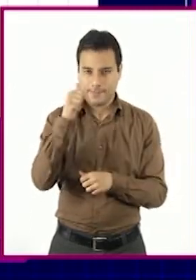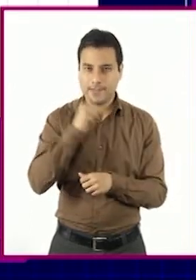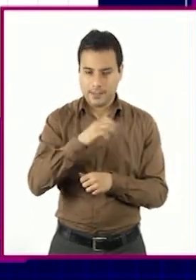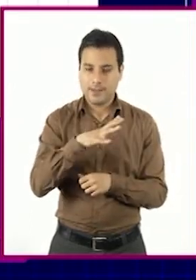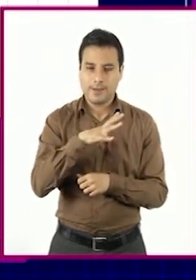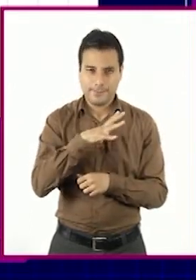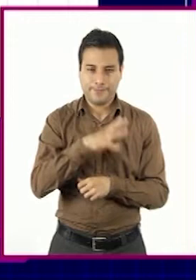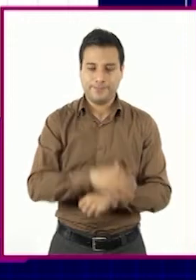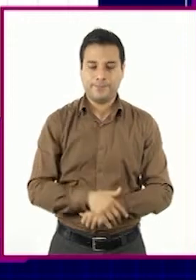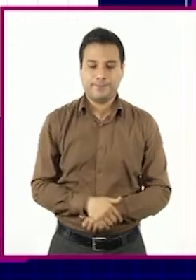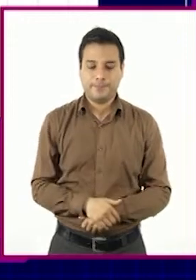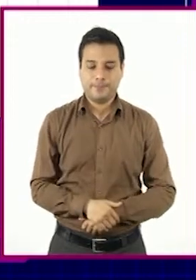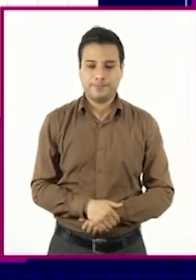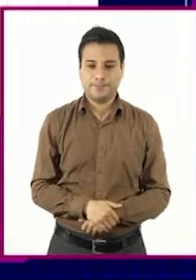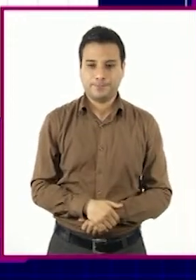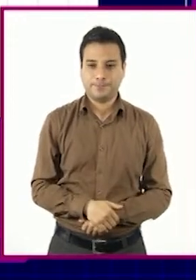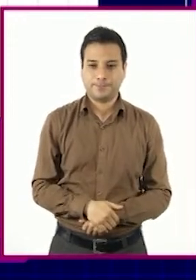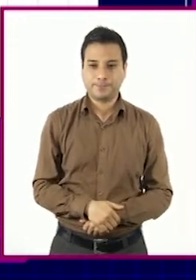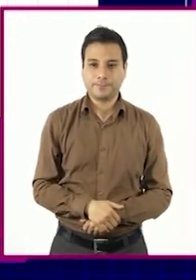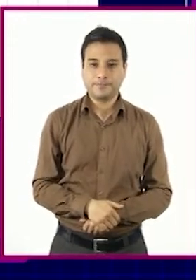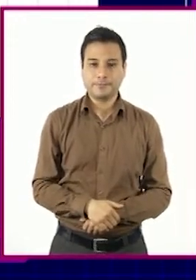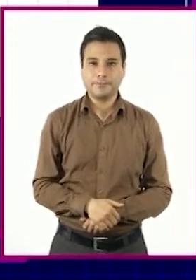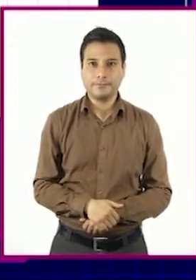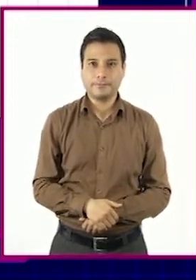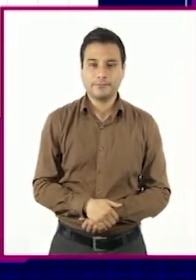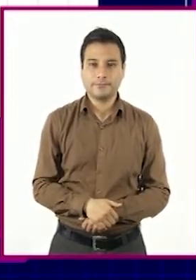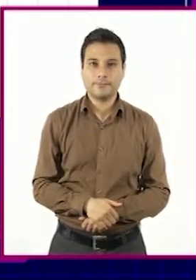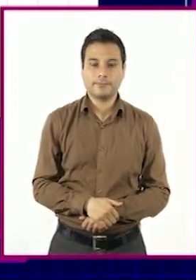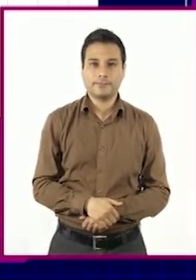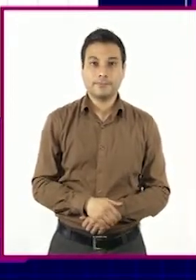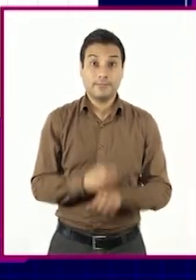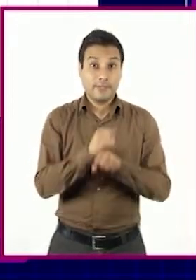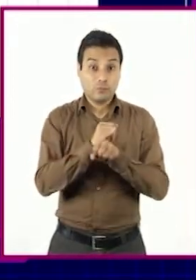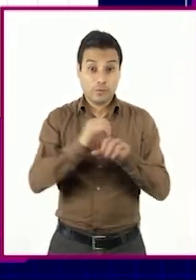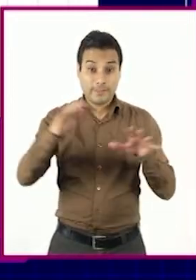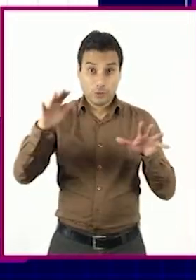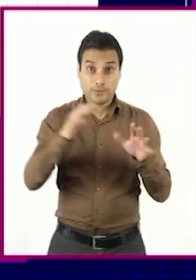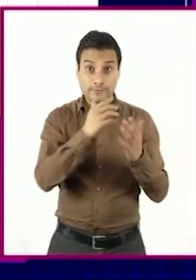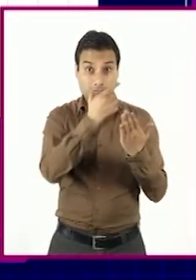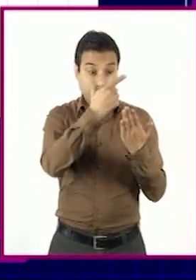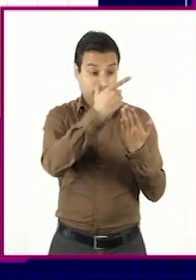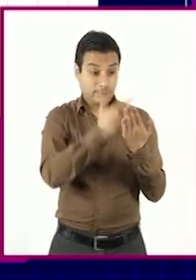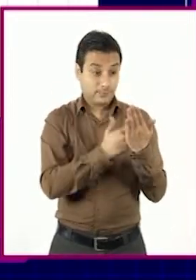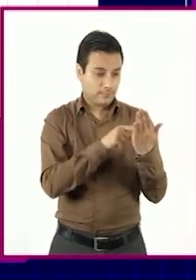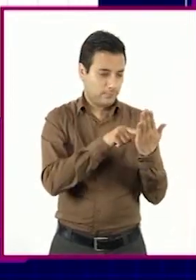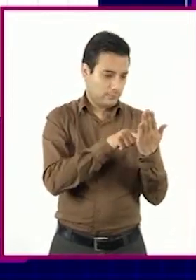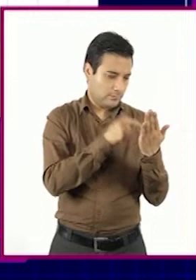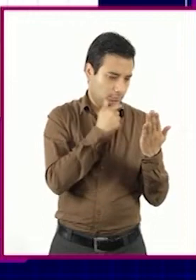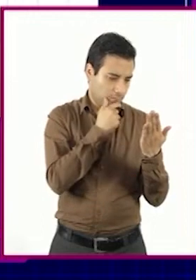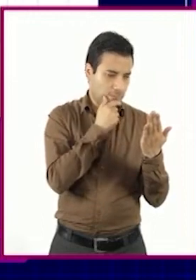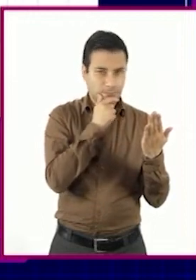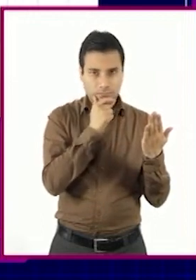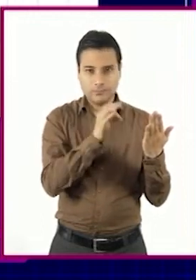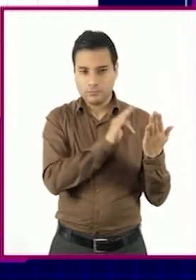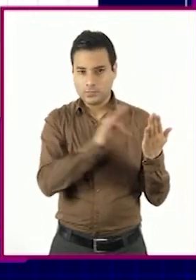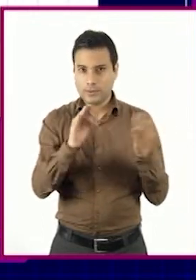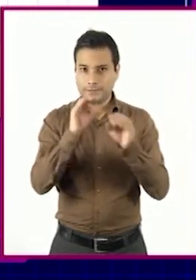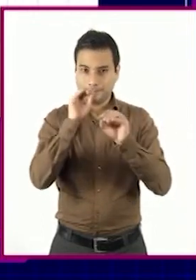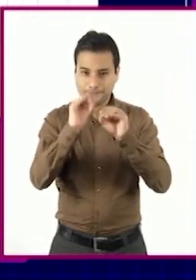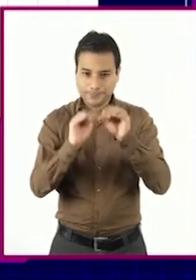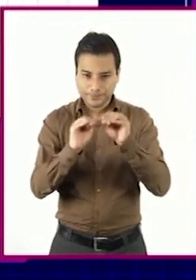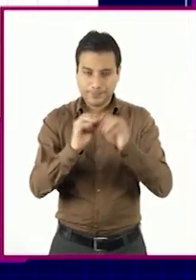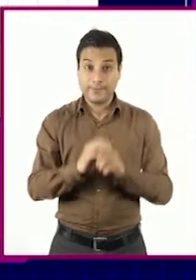del conjunto de datos. Dependiendo de la información, el número de sectores puede variar. Del lado